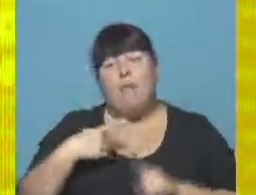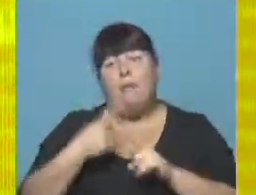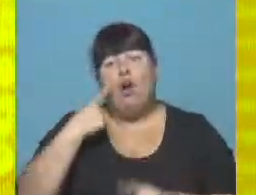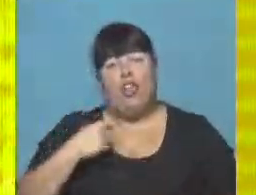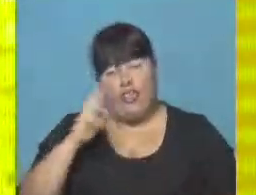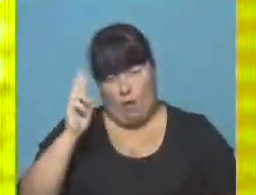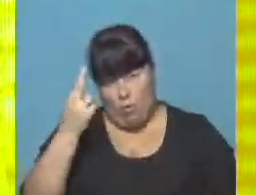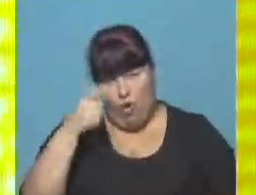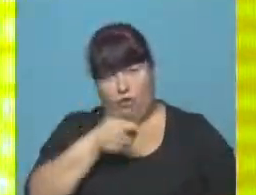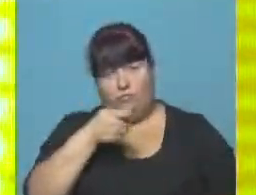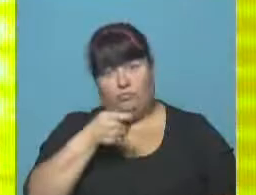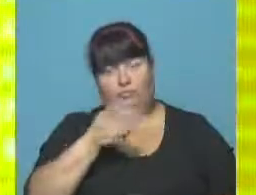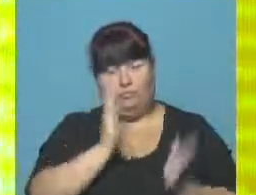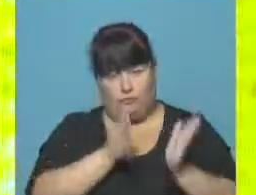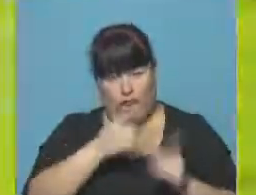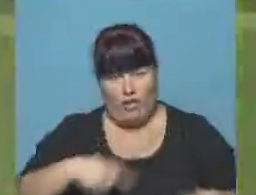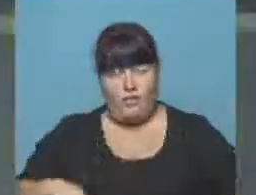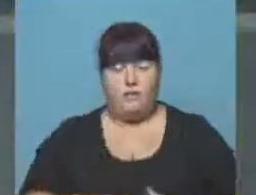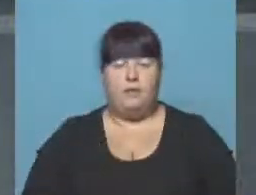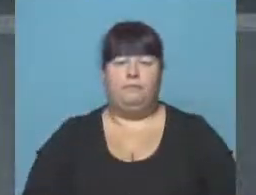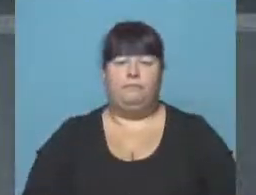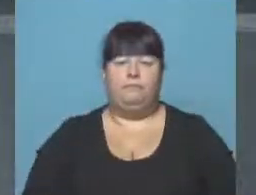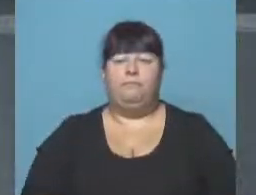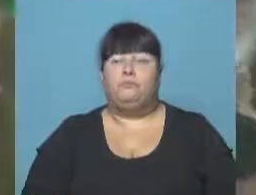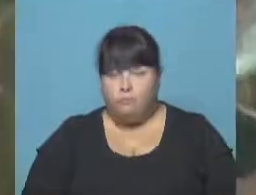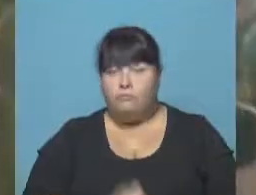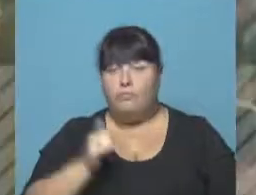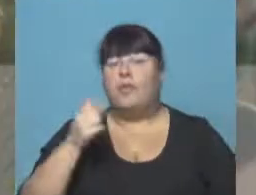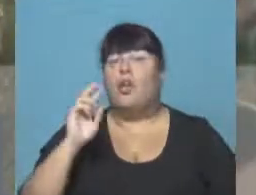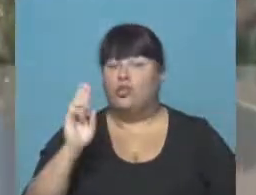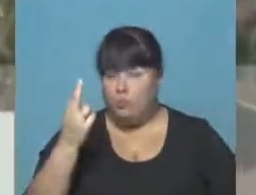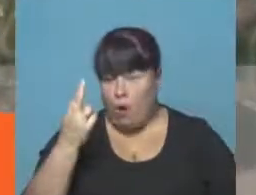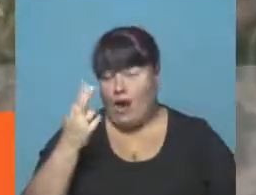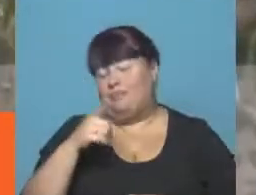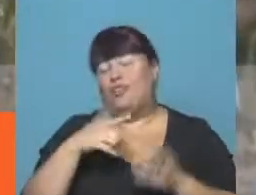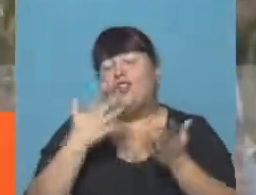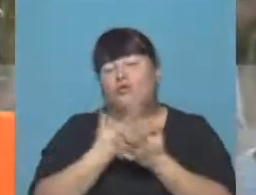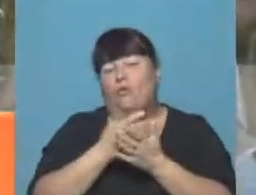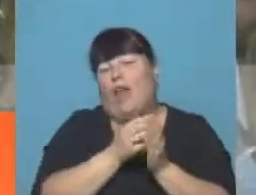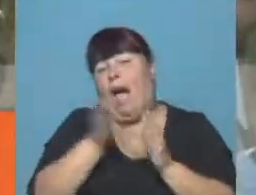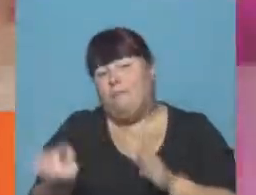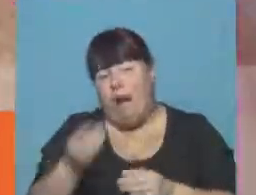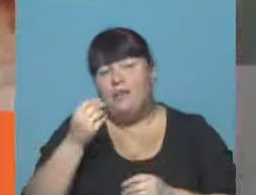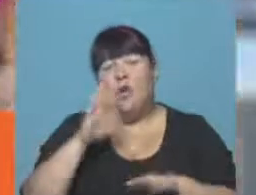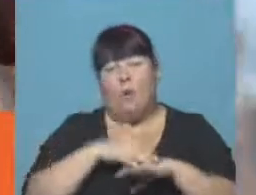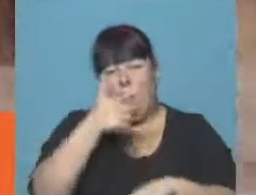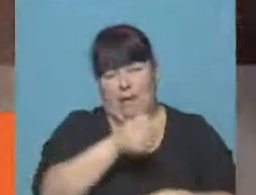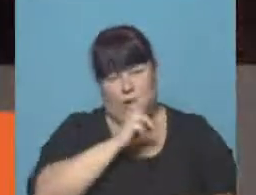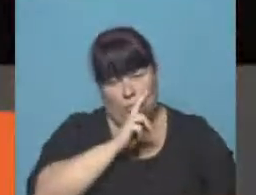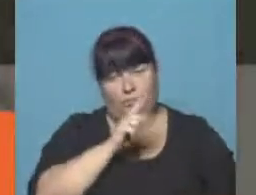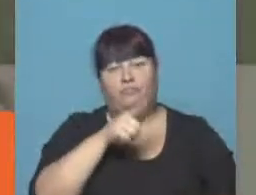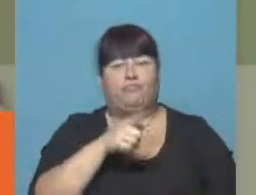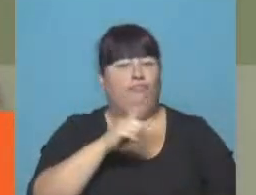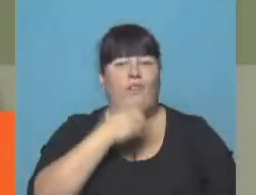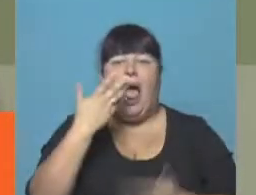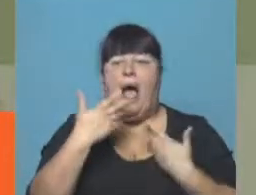fueron asesinadas en hechos de violencia. Bueno, sí, las víctimas colaterales de un femicidio. Eso que realmente algo de lo que